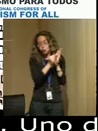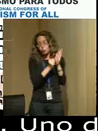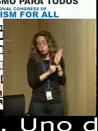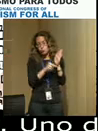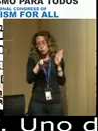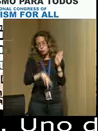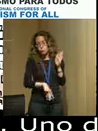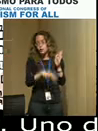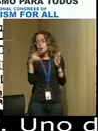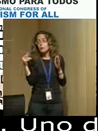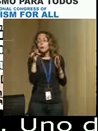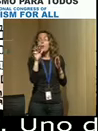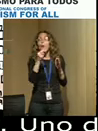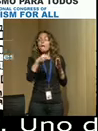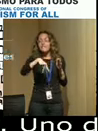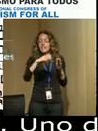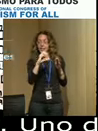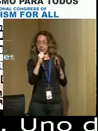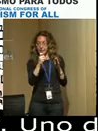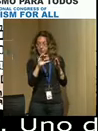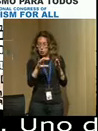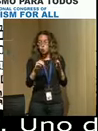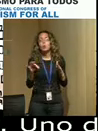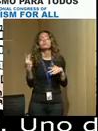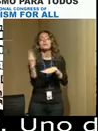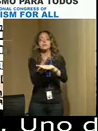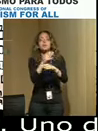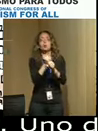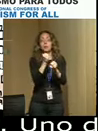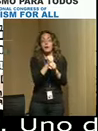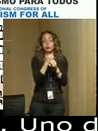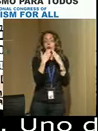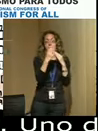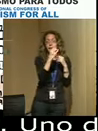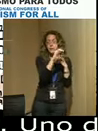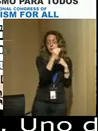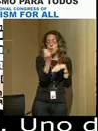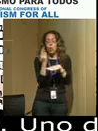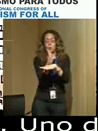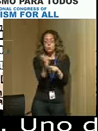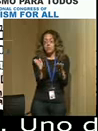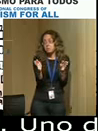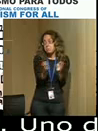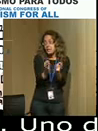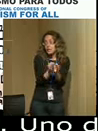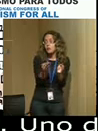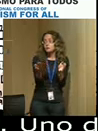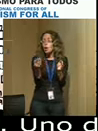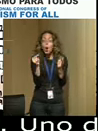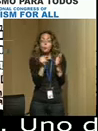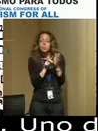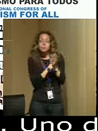Francisco ha hecho una presentación de algunos trabajos que ha hecho a través del CERMI. Son muestras muy pequeñas, son muestras desde mi punto de vista